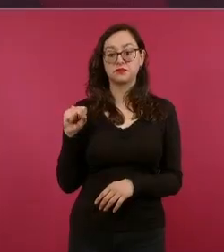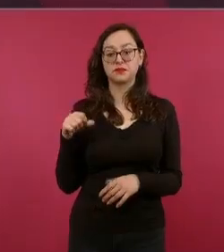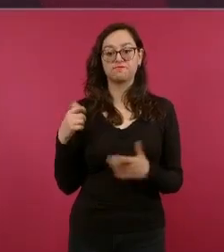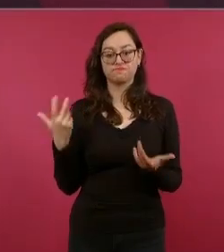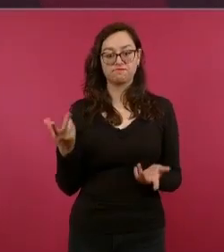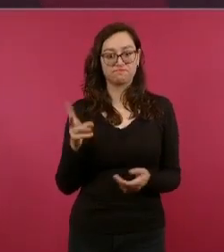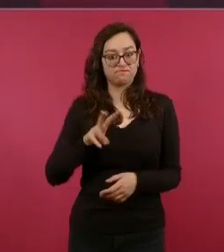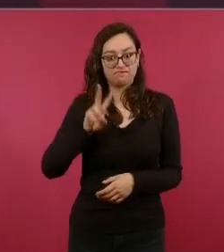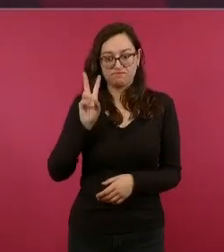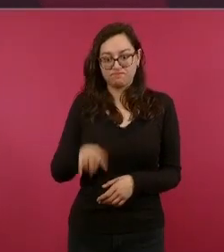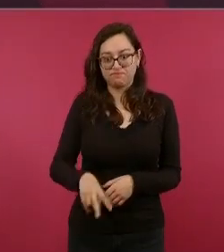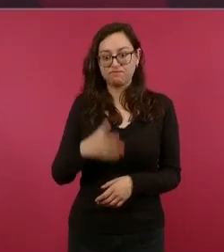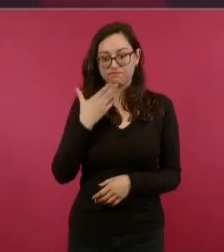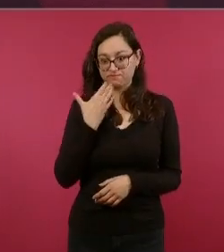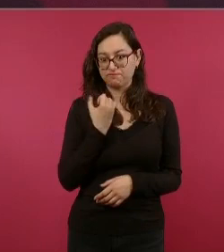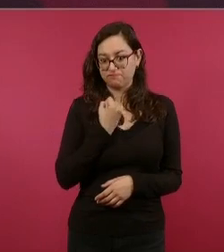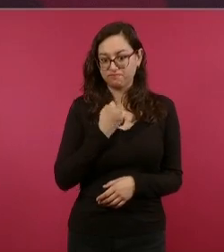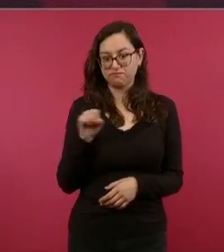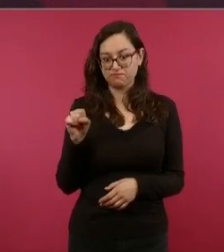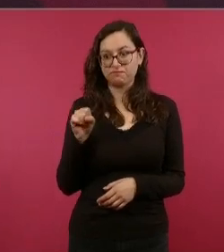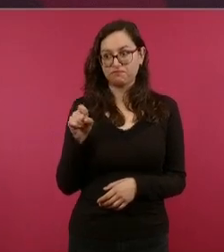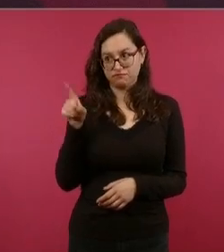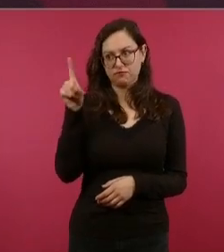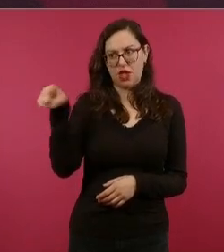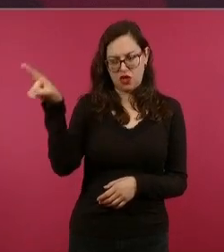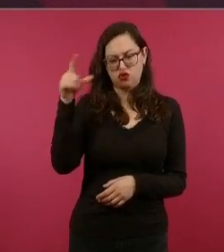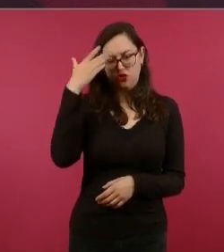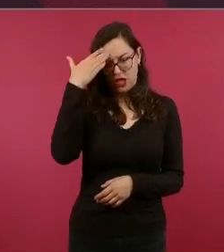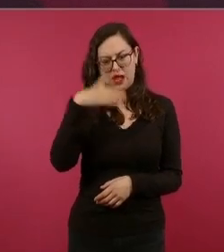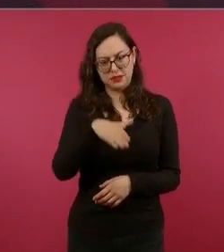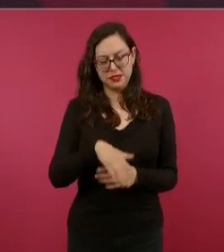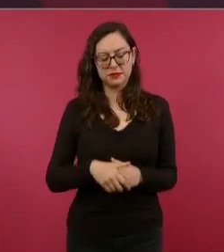mucho. Y ellos lo saben.